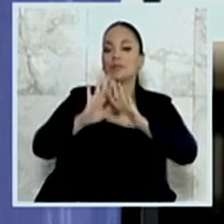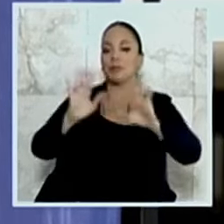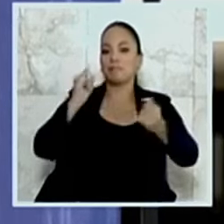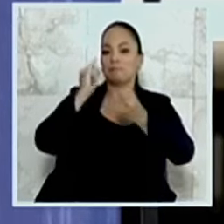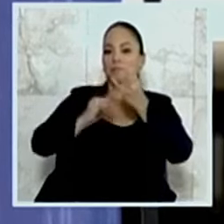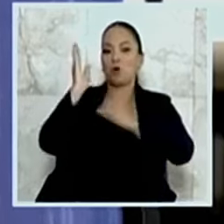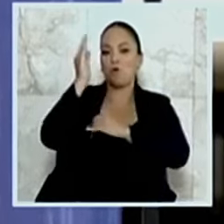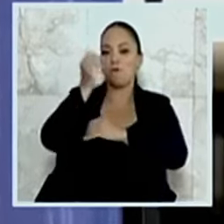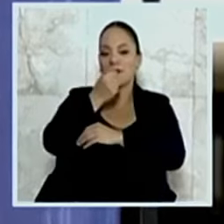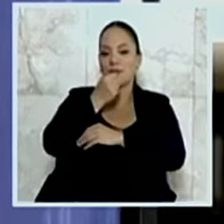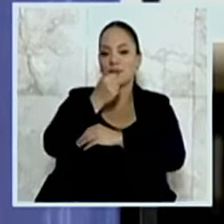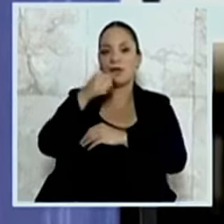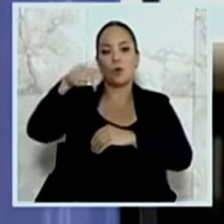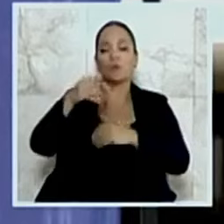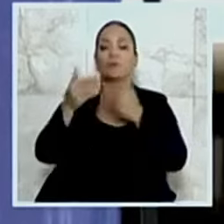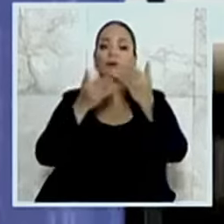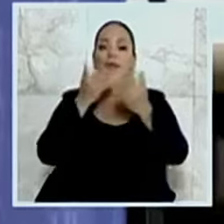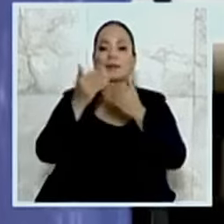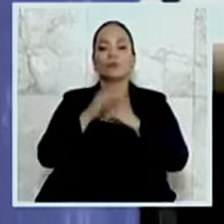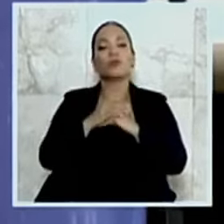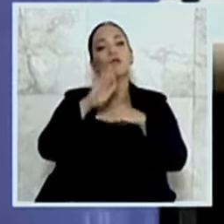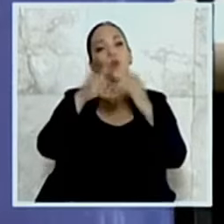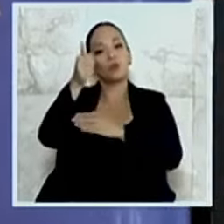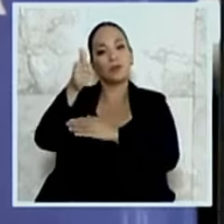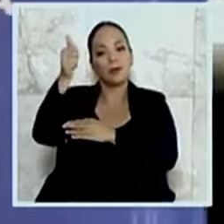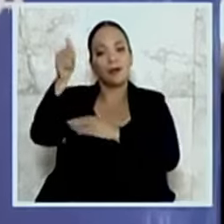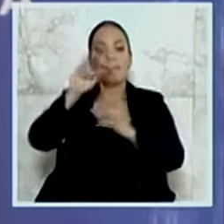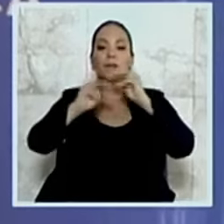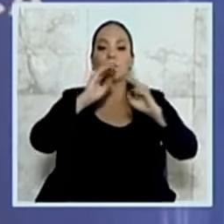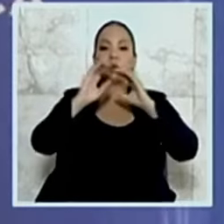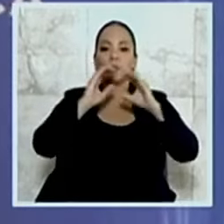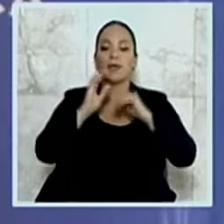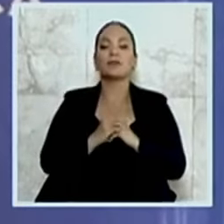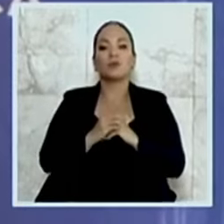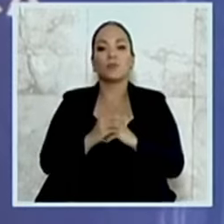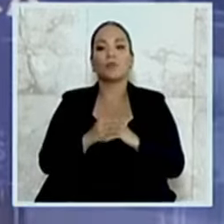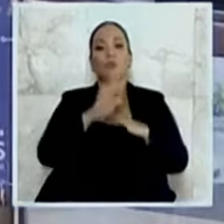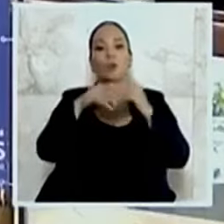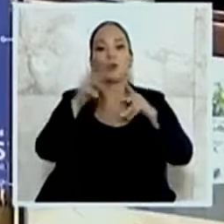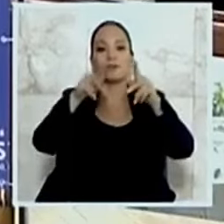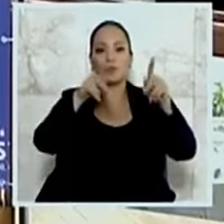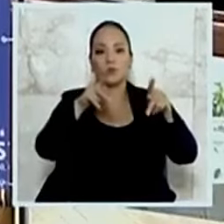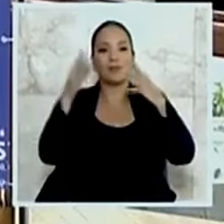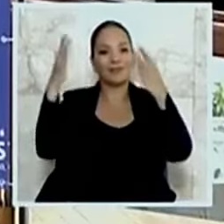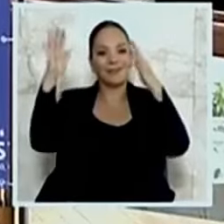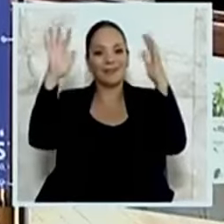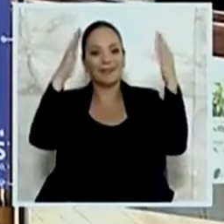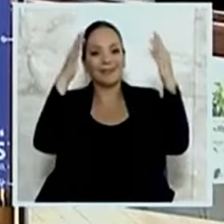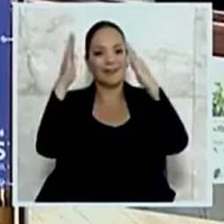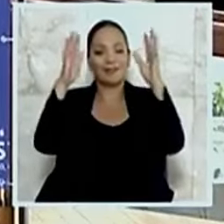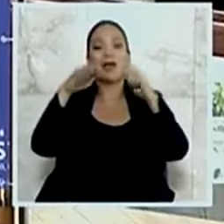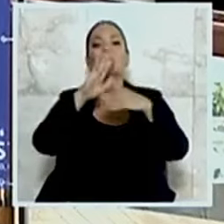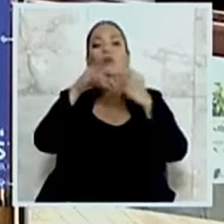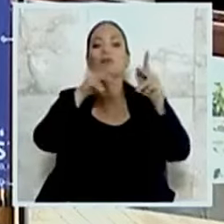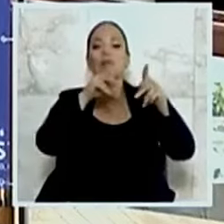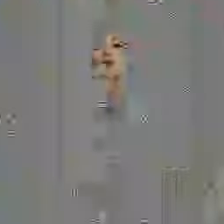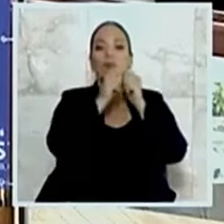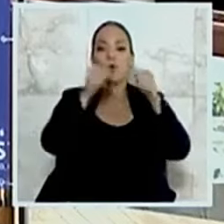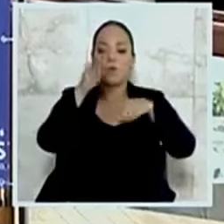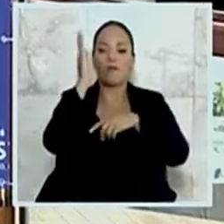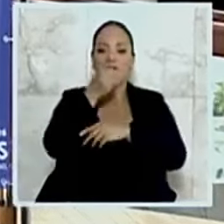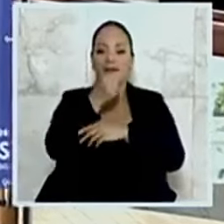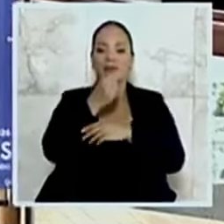del Poder Ejecutivo, que son ustedes, pueblo de Costa Rica. Que Dios los bendiga, muchísimas gracias. Bien, de esta forma finaliza la conferencia